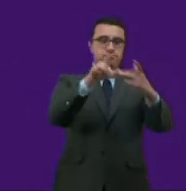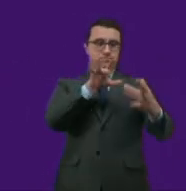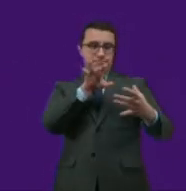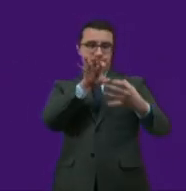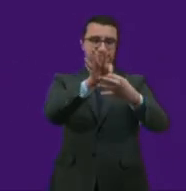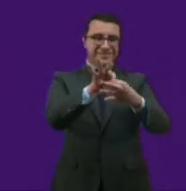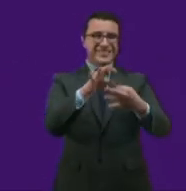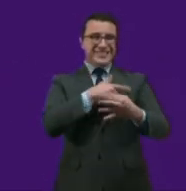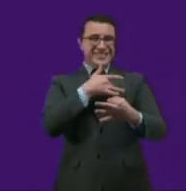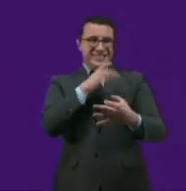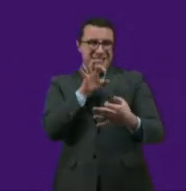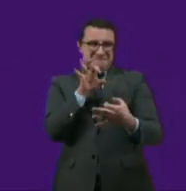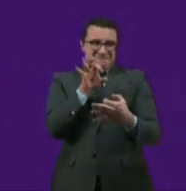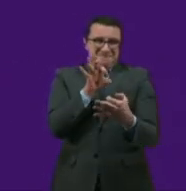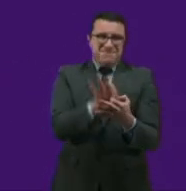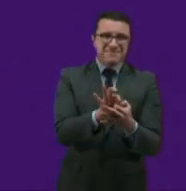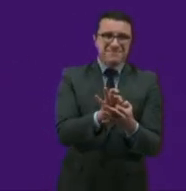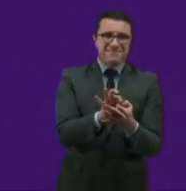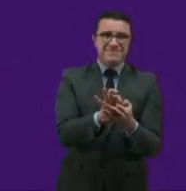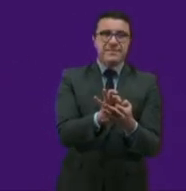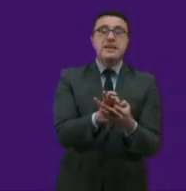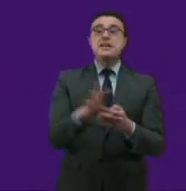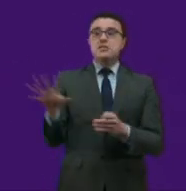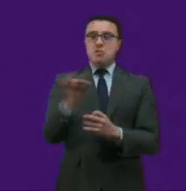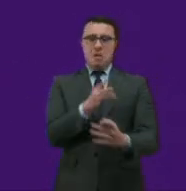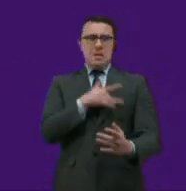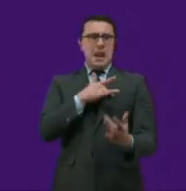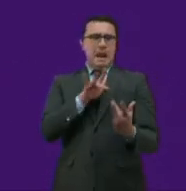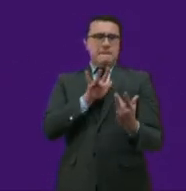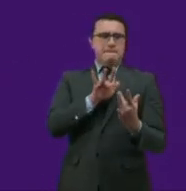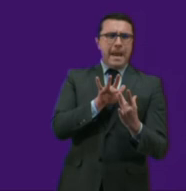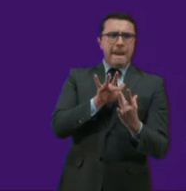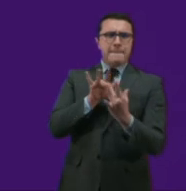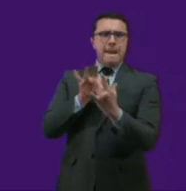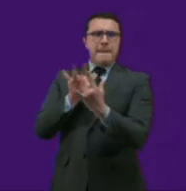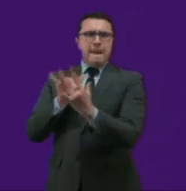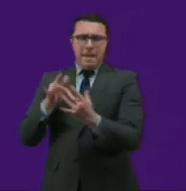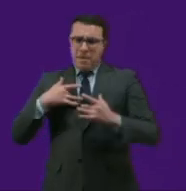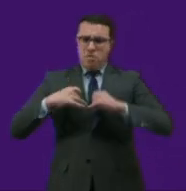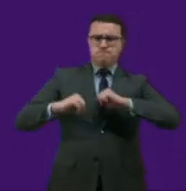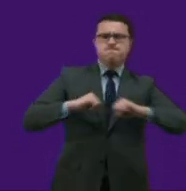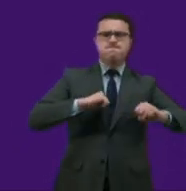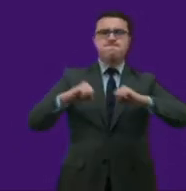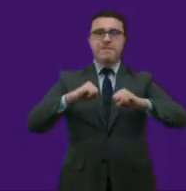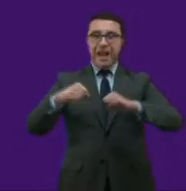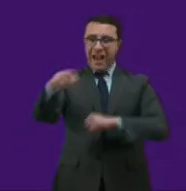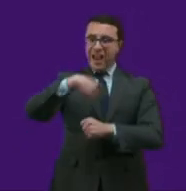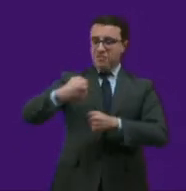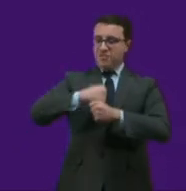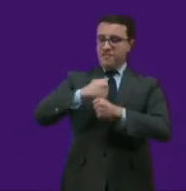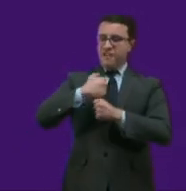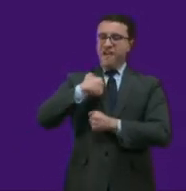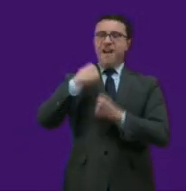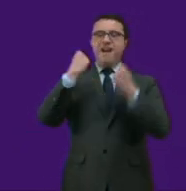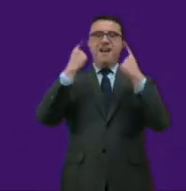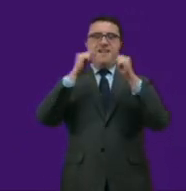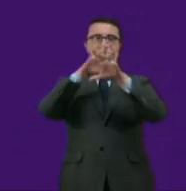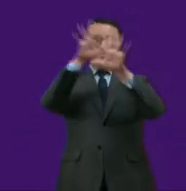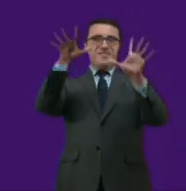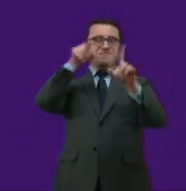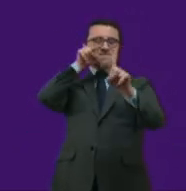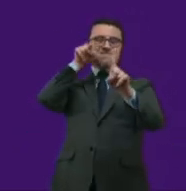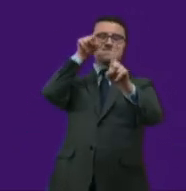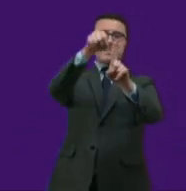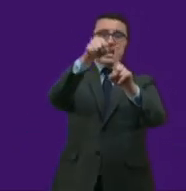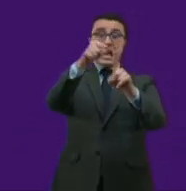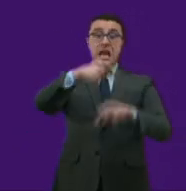pues eventualmente todos terminan como conectados con esa forma de trabajo, pues hace que les dé sentido a su trabajo. Entonces ellos saben que lo que están haciendo